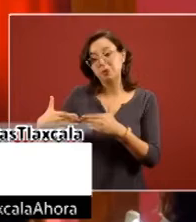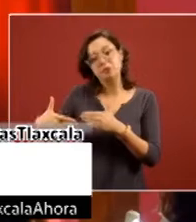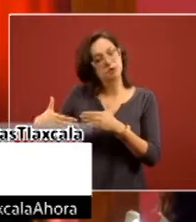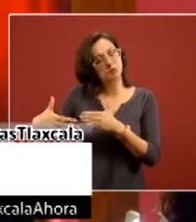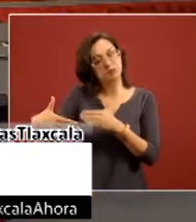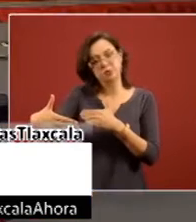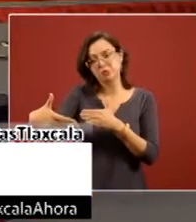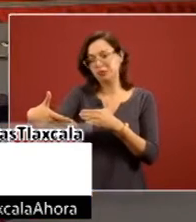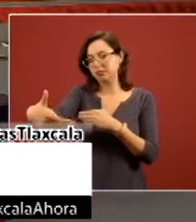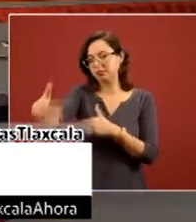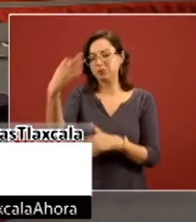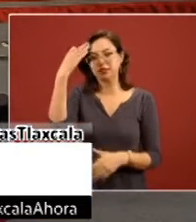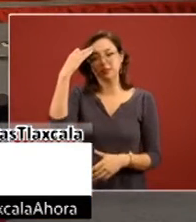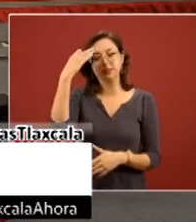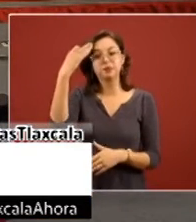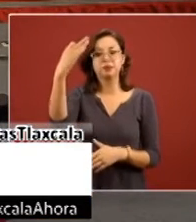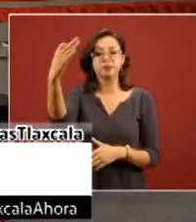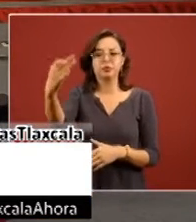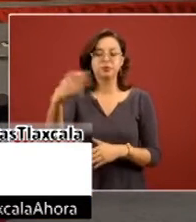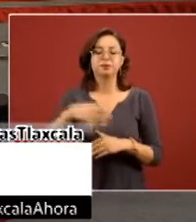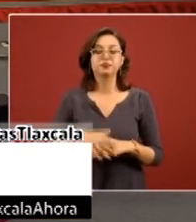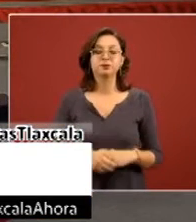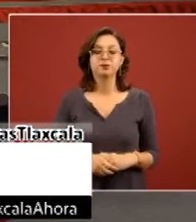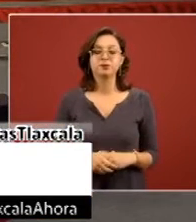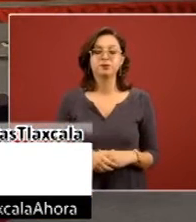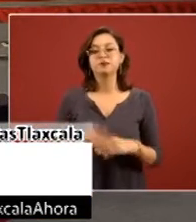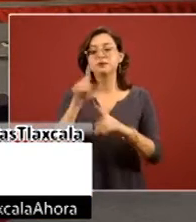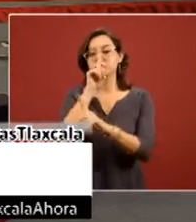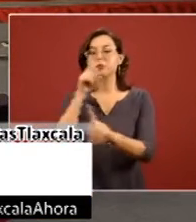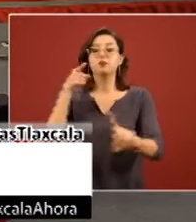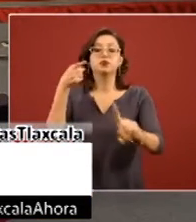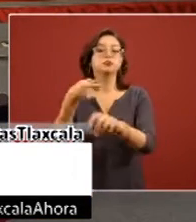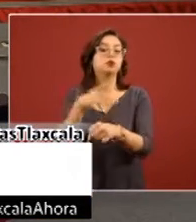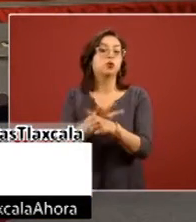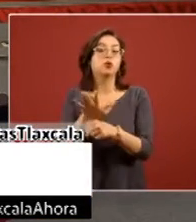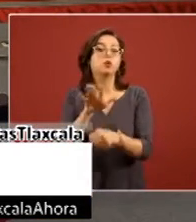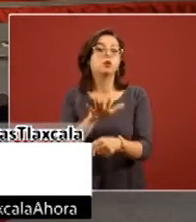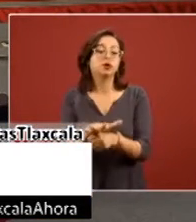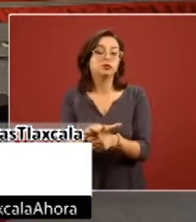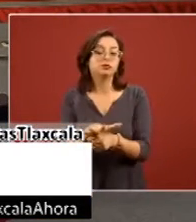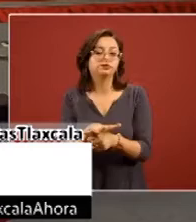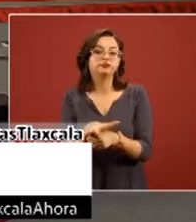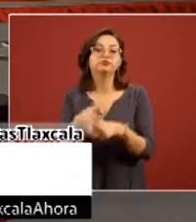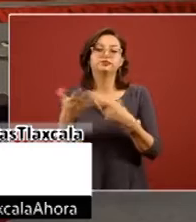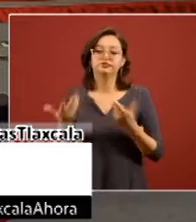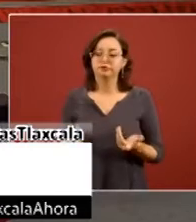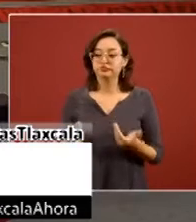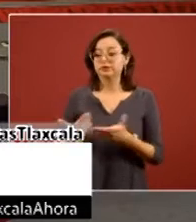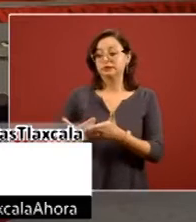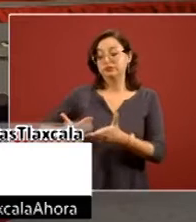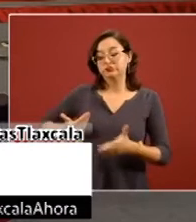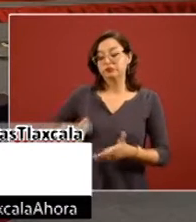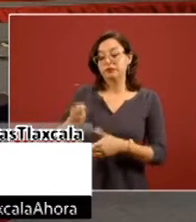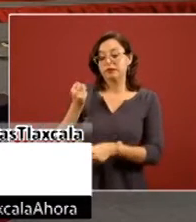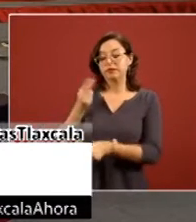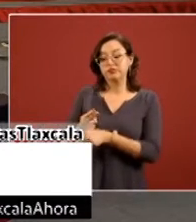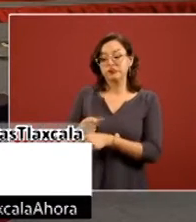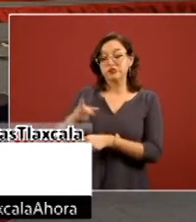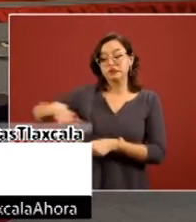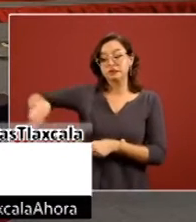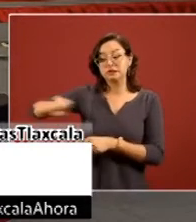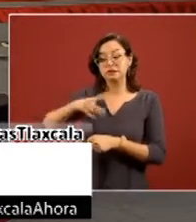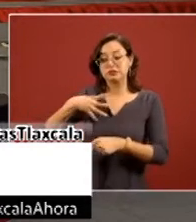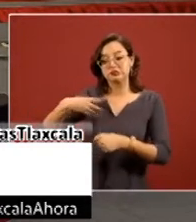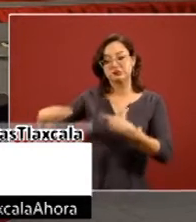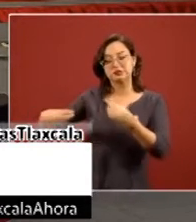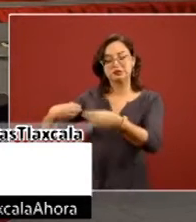a 14.677 casos confirmados, con mayor incidencia en la Ciudad de México y Estado de México. Al corte de ayer